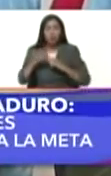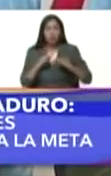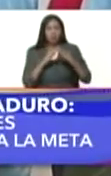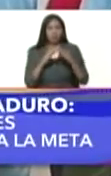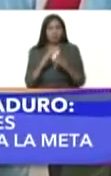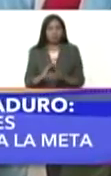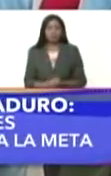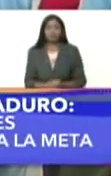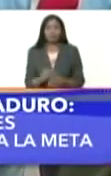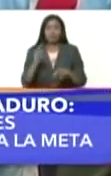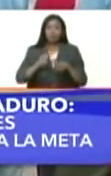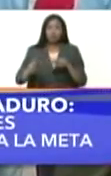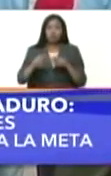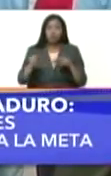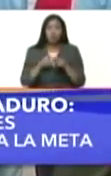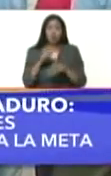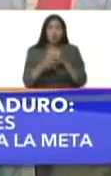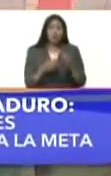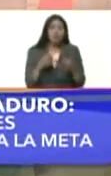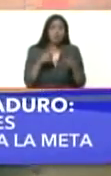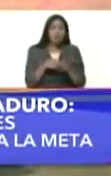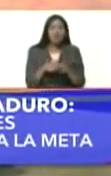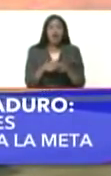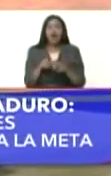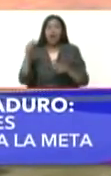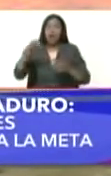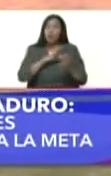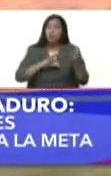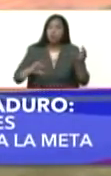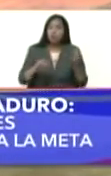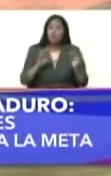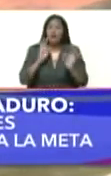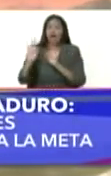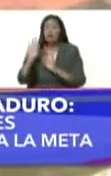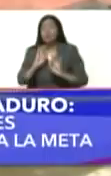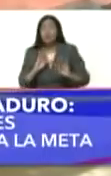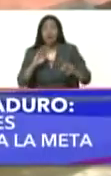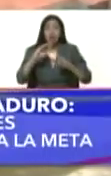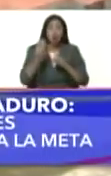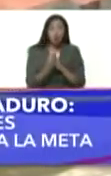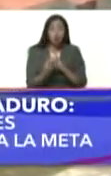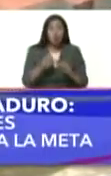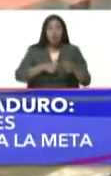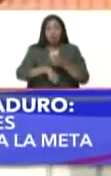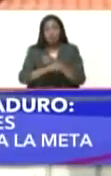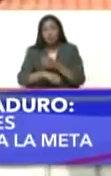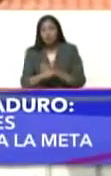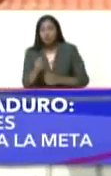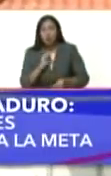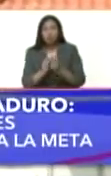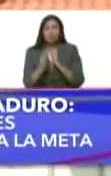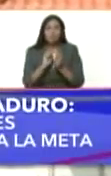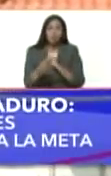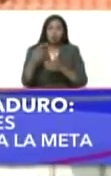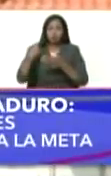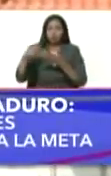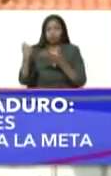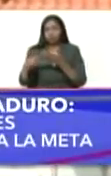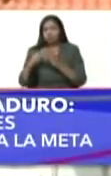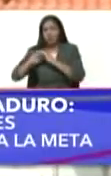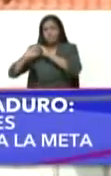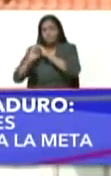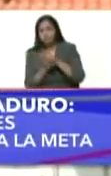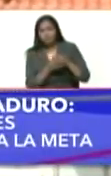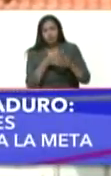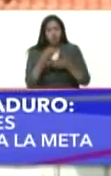que los niños tengan acceso a la música, al teatro, a la cultura, al deporte, al fútbol, al futbolito, a la pelota